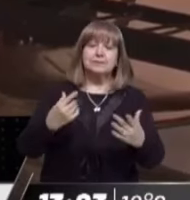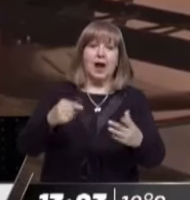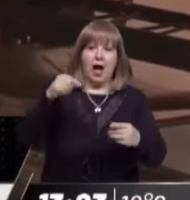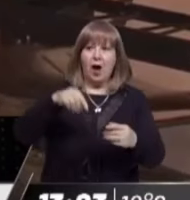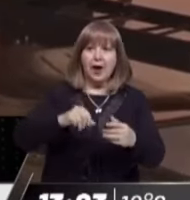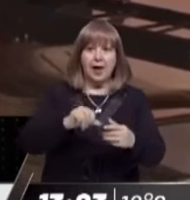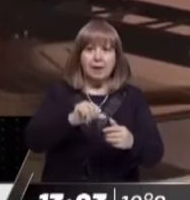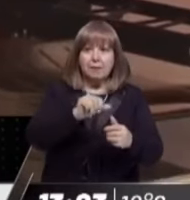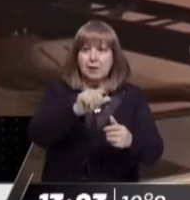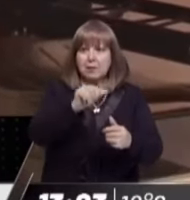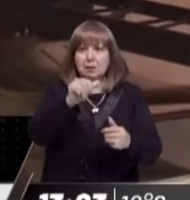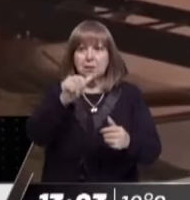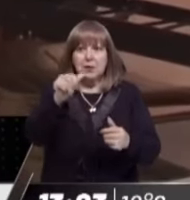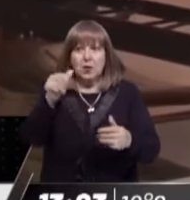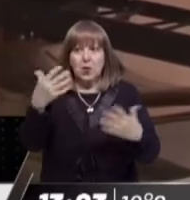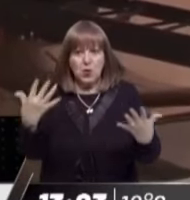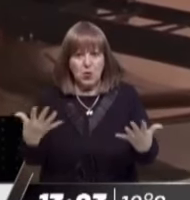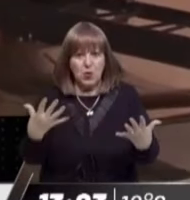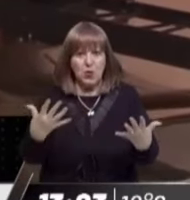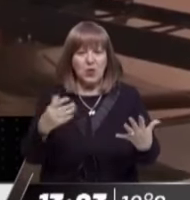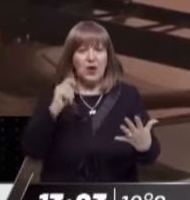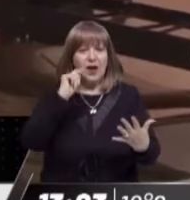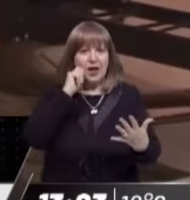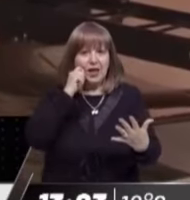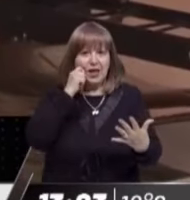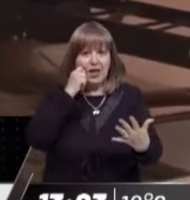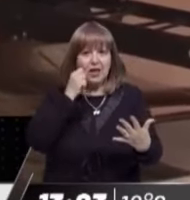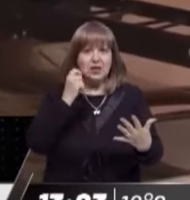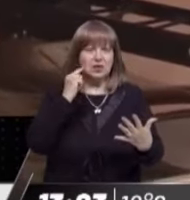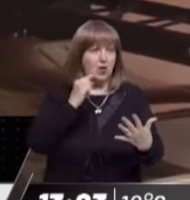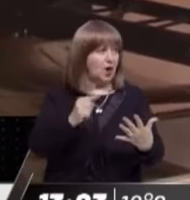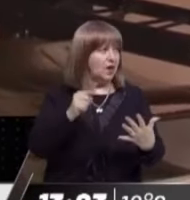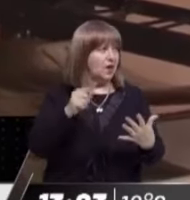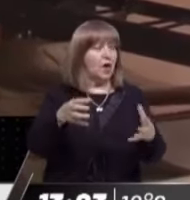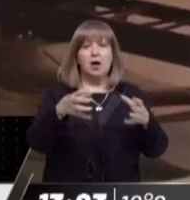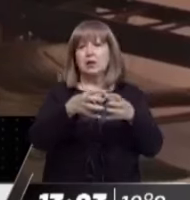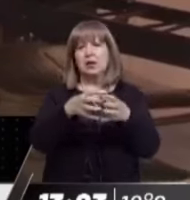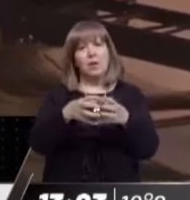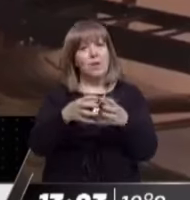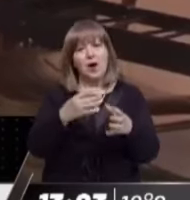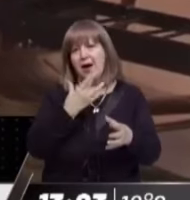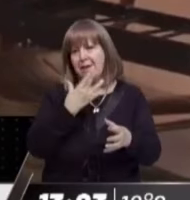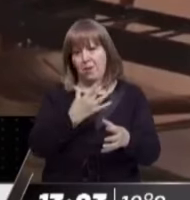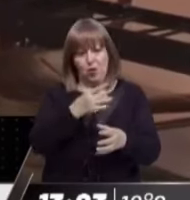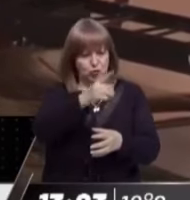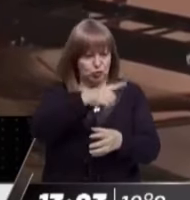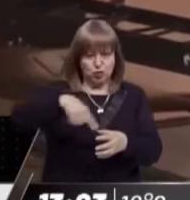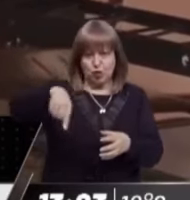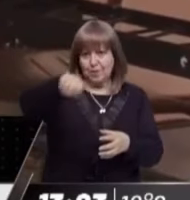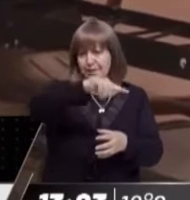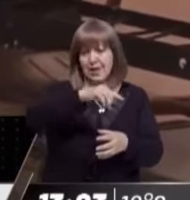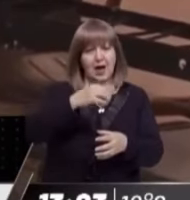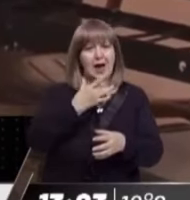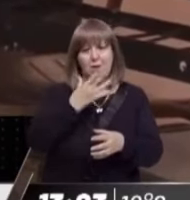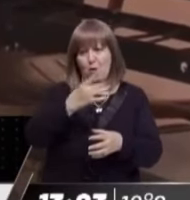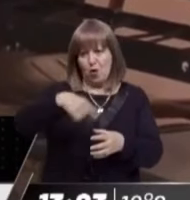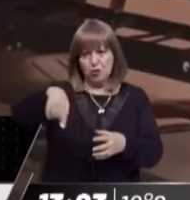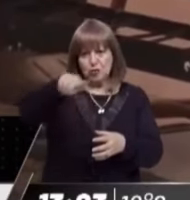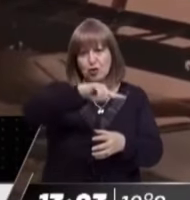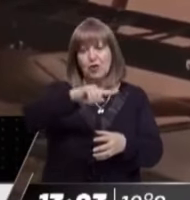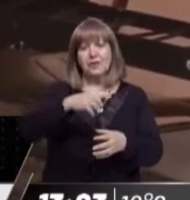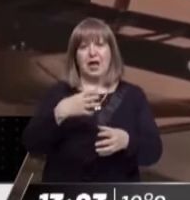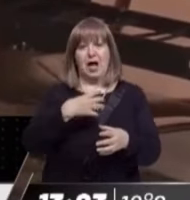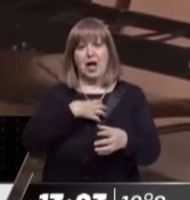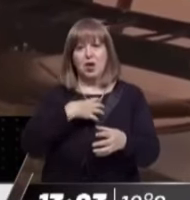un poquito más acompañada por los chicos. Son un grupo divino, divino, que les gusta leer, les encanta, les encantan